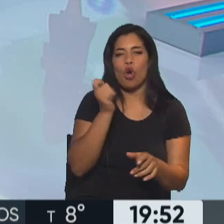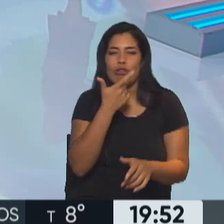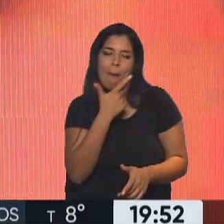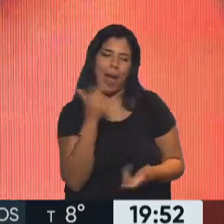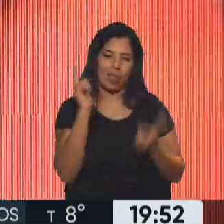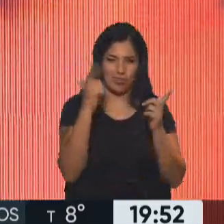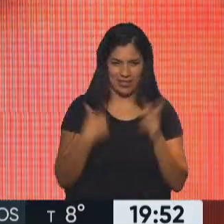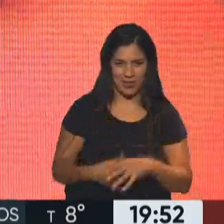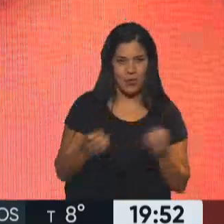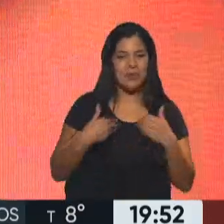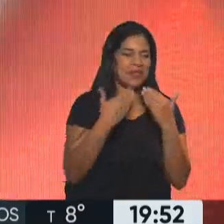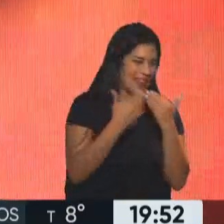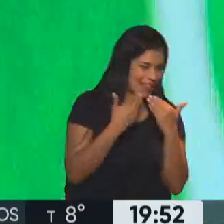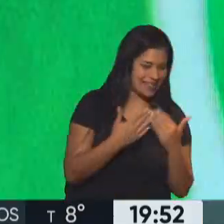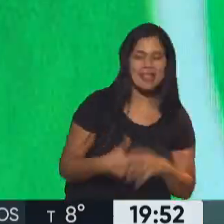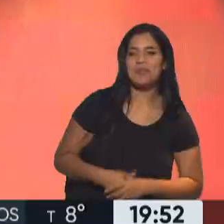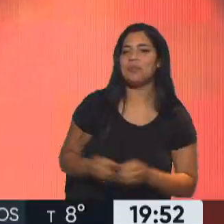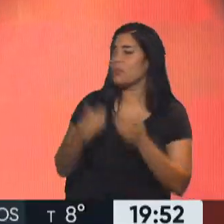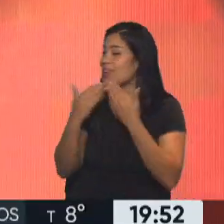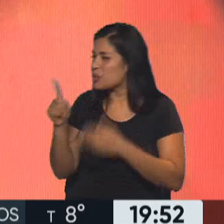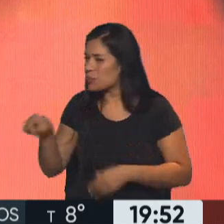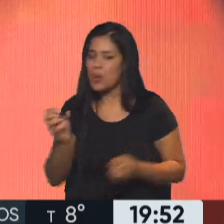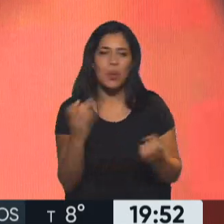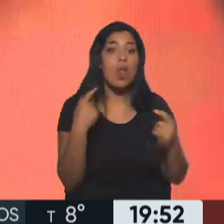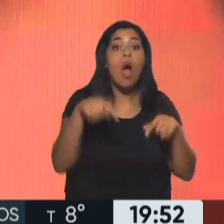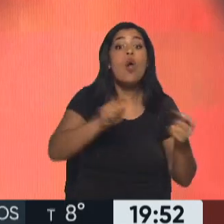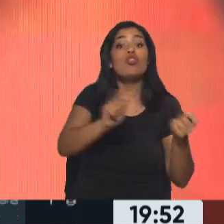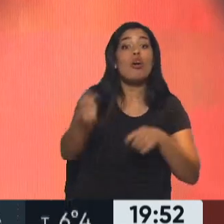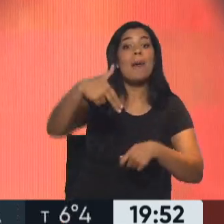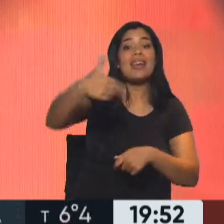Gracias, Irina, como siempre. A ustedes. Tenemos que pasar ahora con Nazarena y Felicitas.